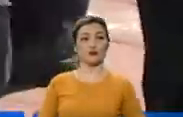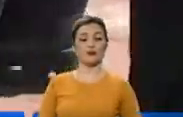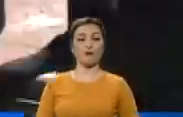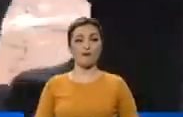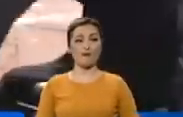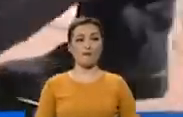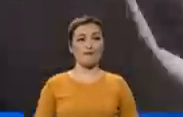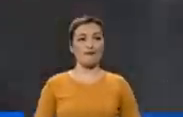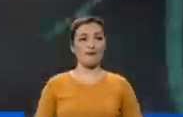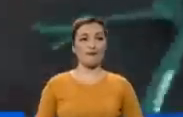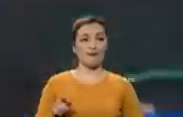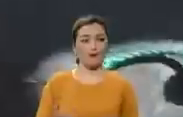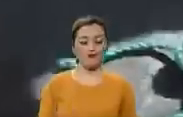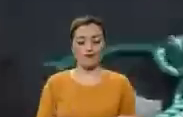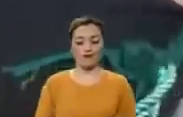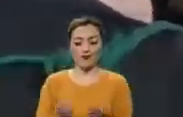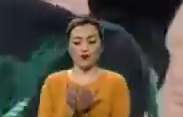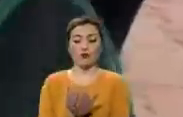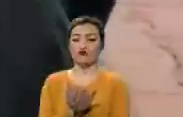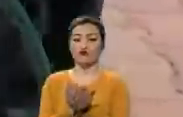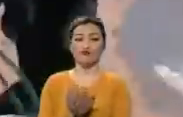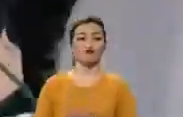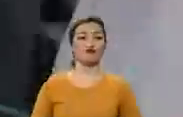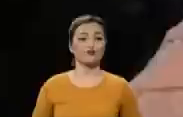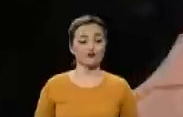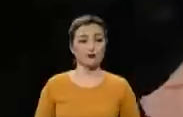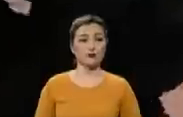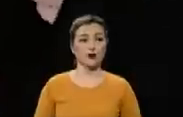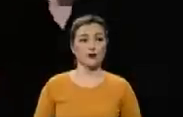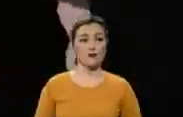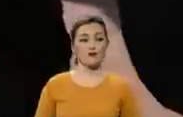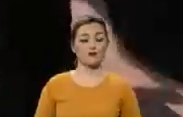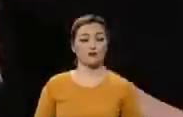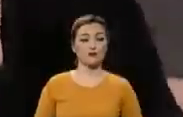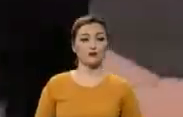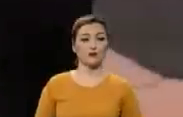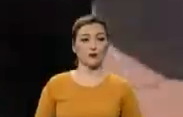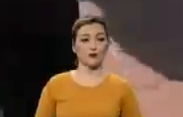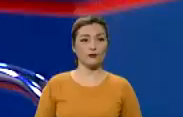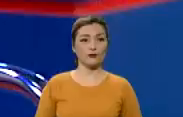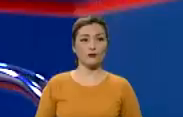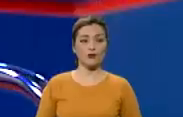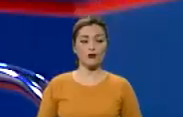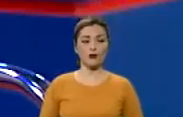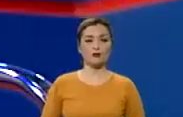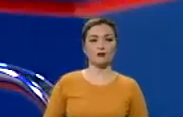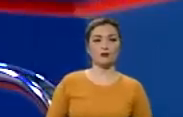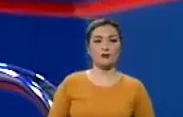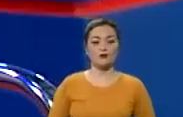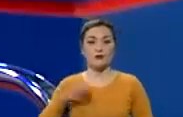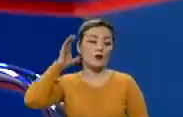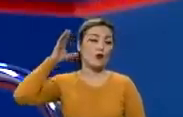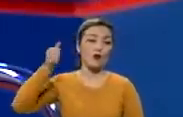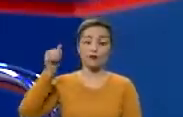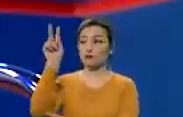así como el cargamento y las embarcaciones. Diego Añasco La Lama, 24 horas. En Cuenca,